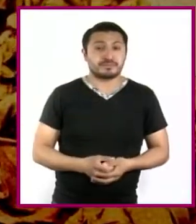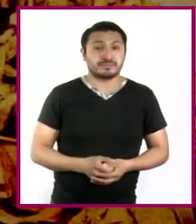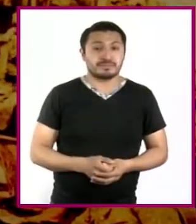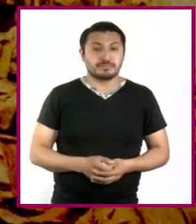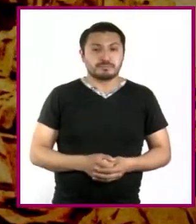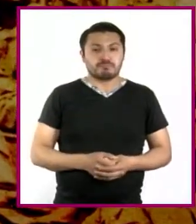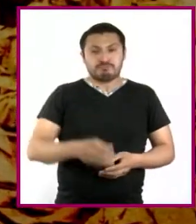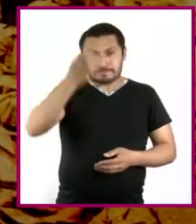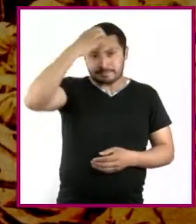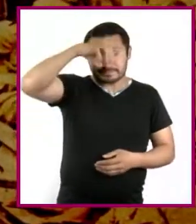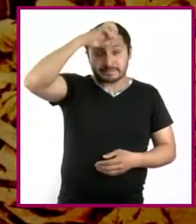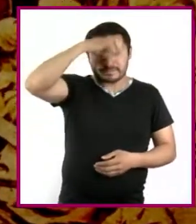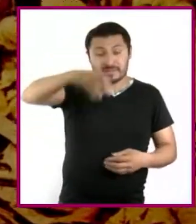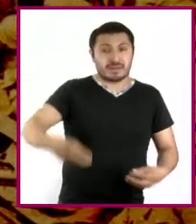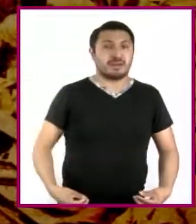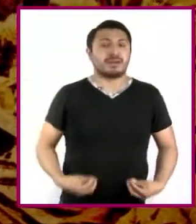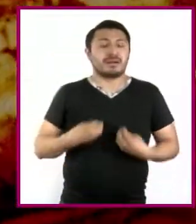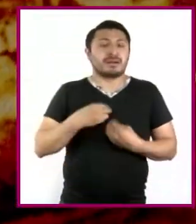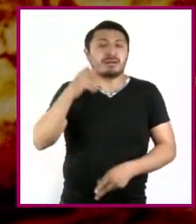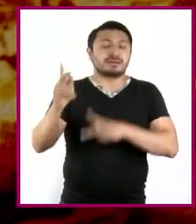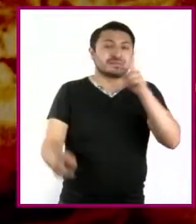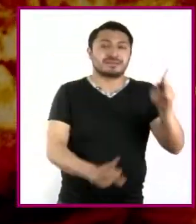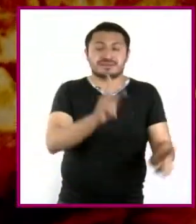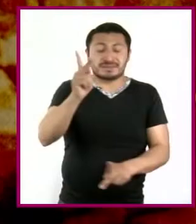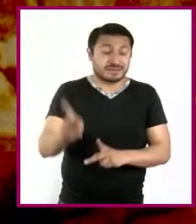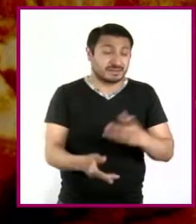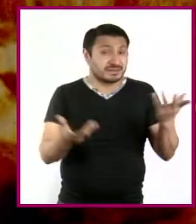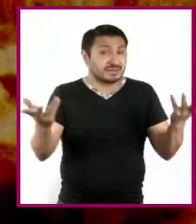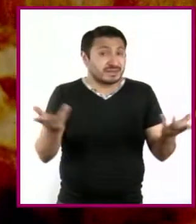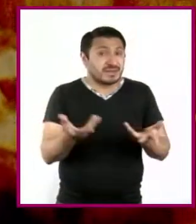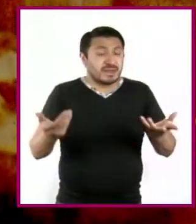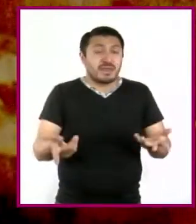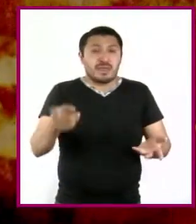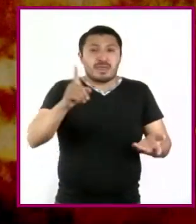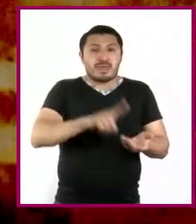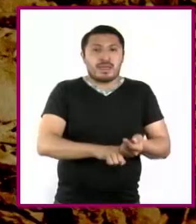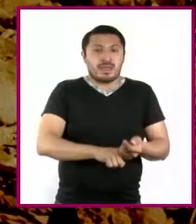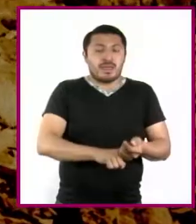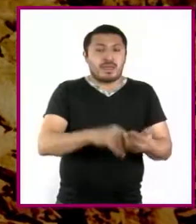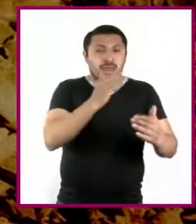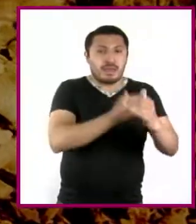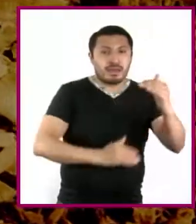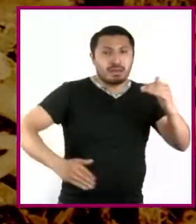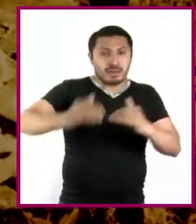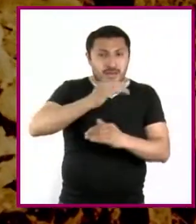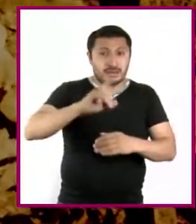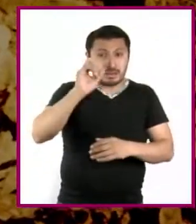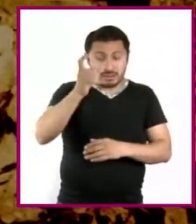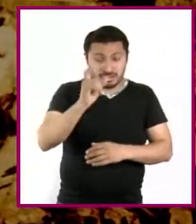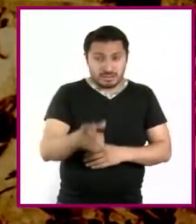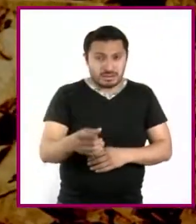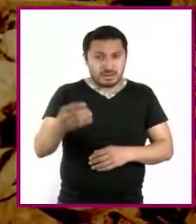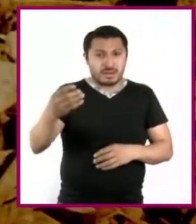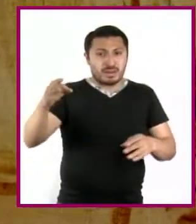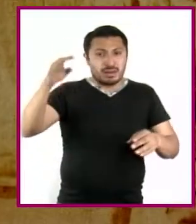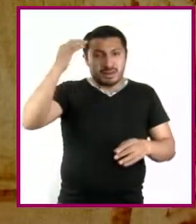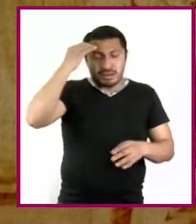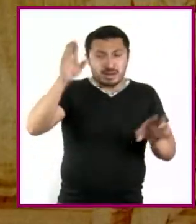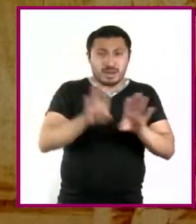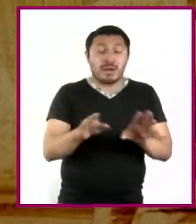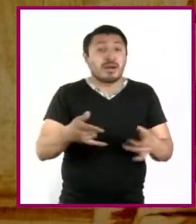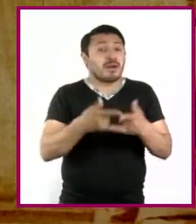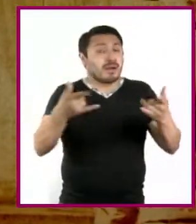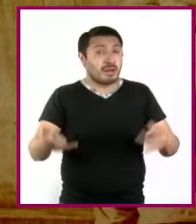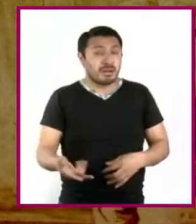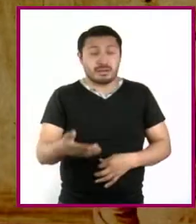Las experiencias de vida de los pueblos se llevaron a un plano más elevado al ser consideradas como historia, en